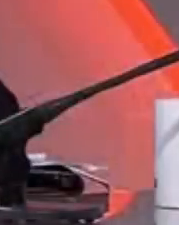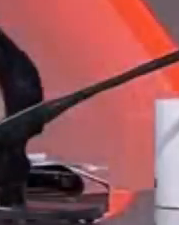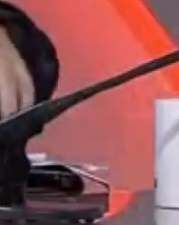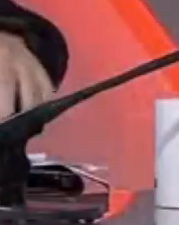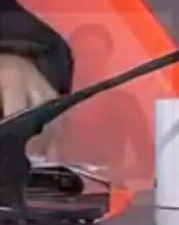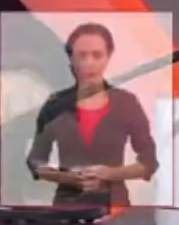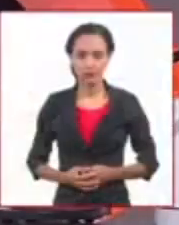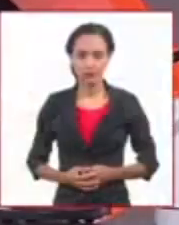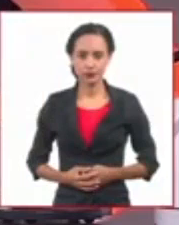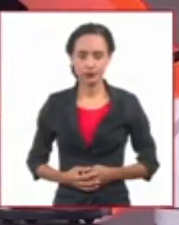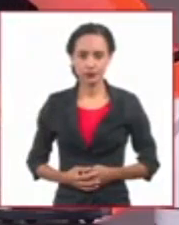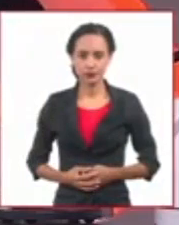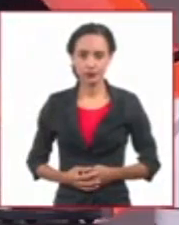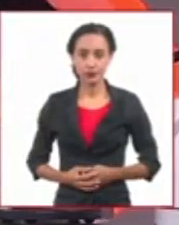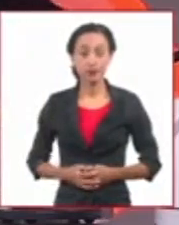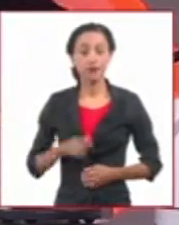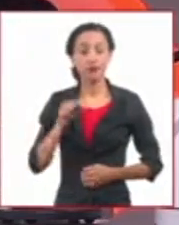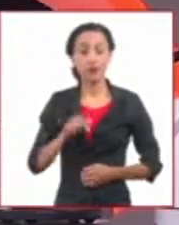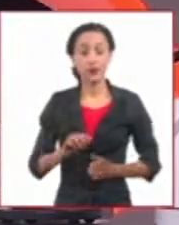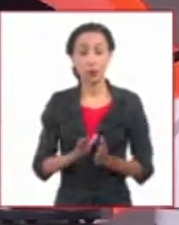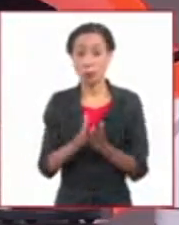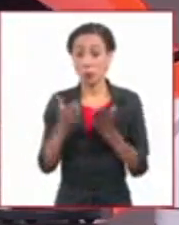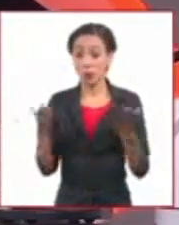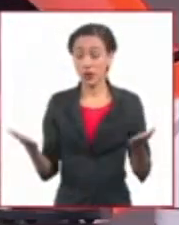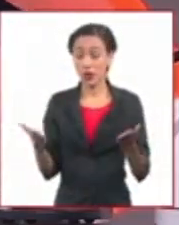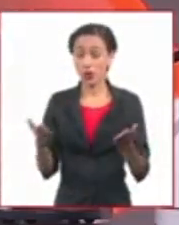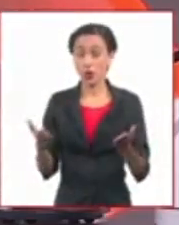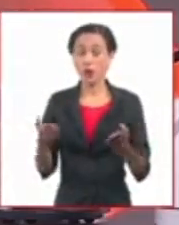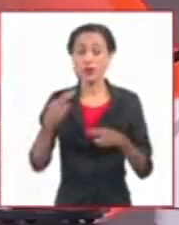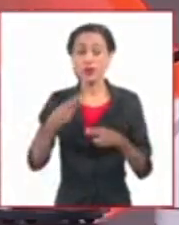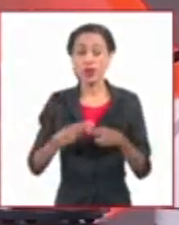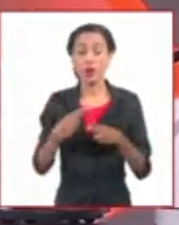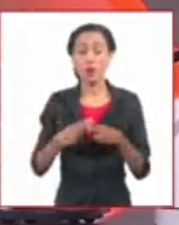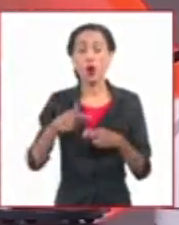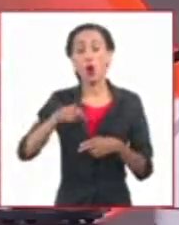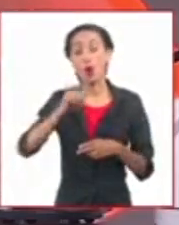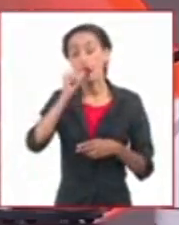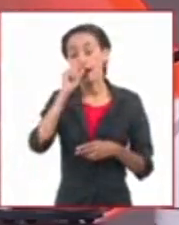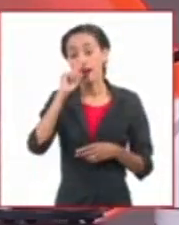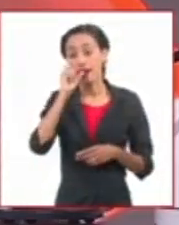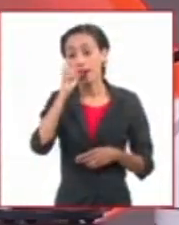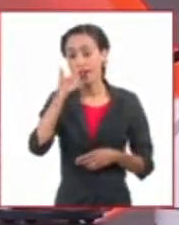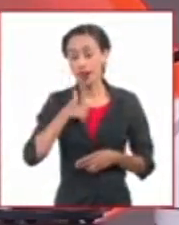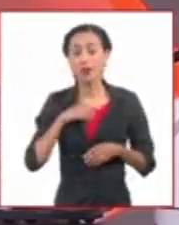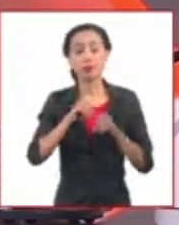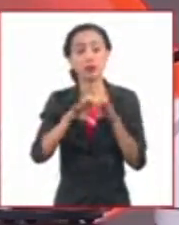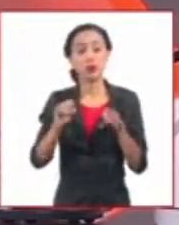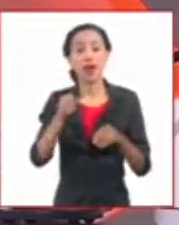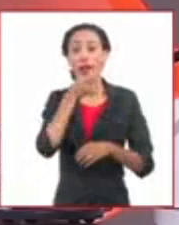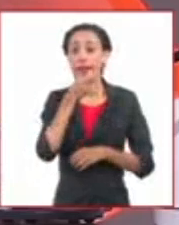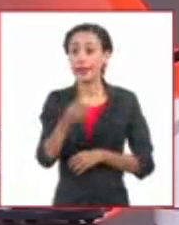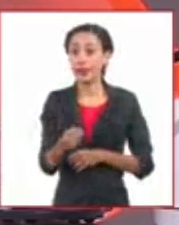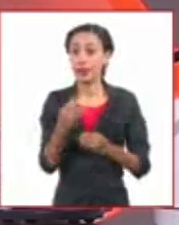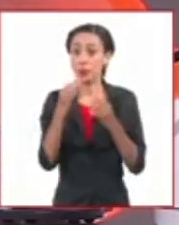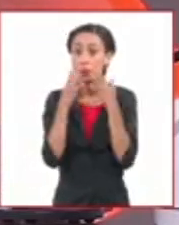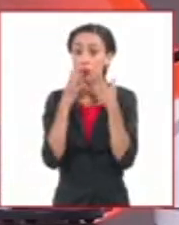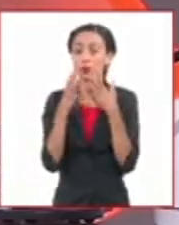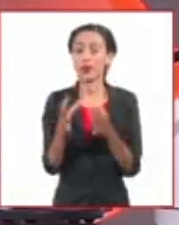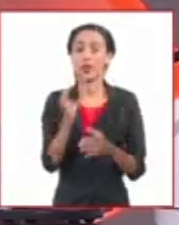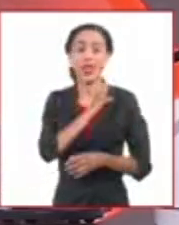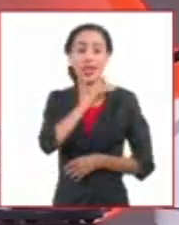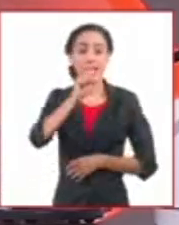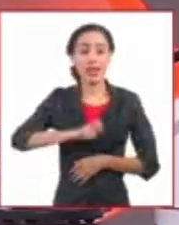bueno y hoy el diario la jornada publicó una entrevista interesantísima con el canciller mexicano